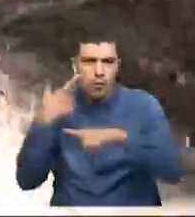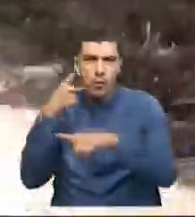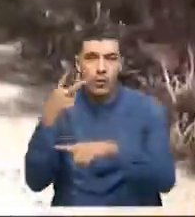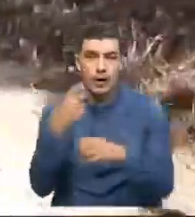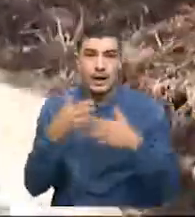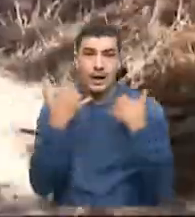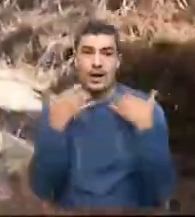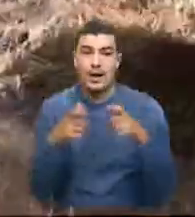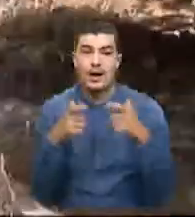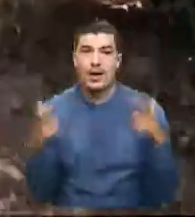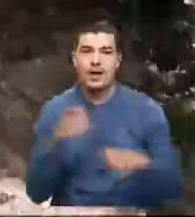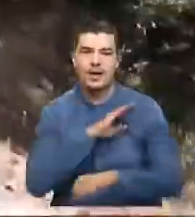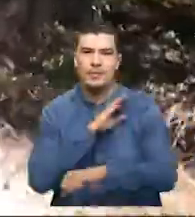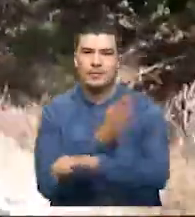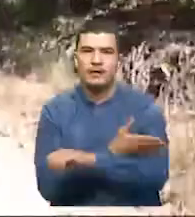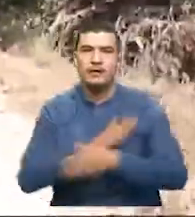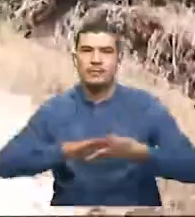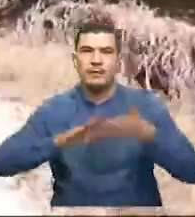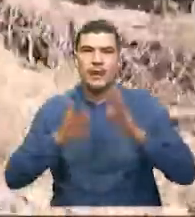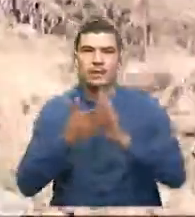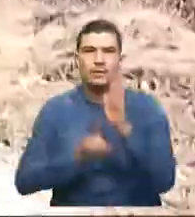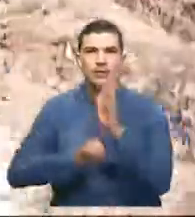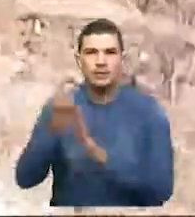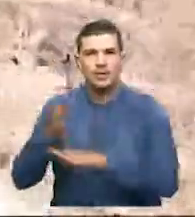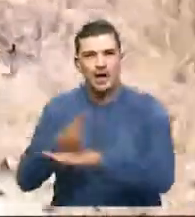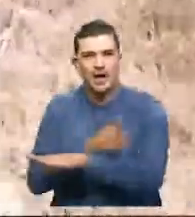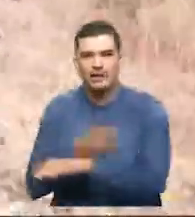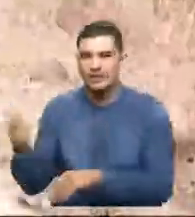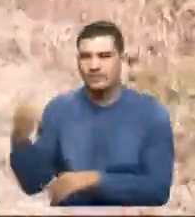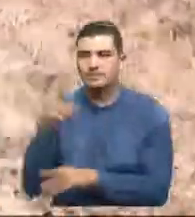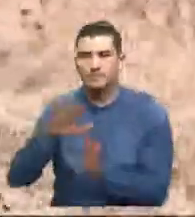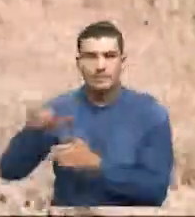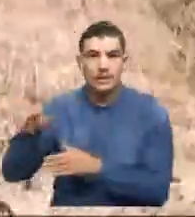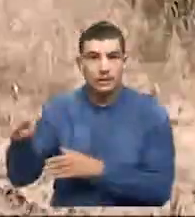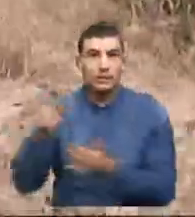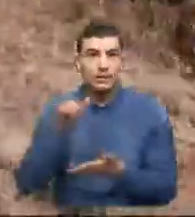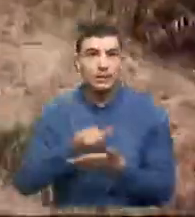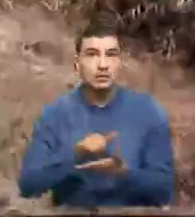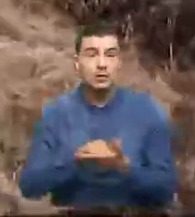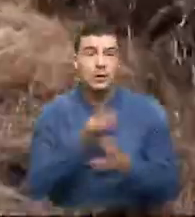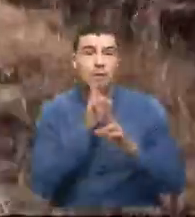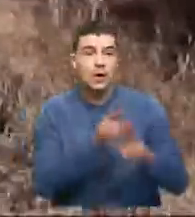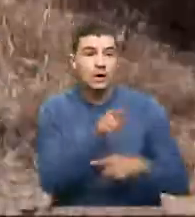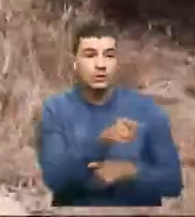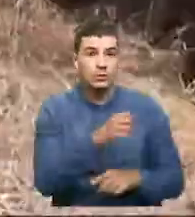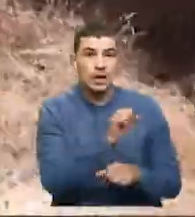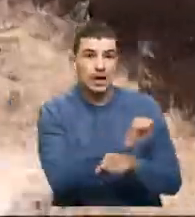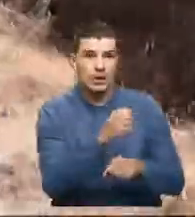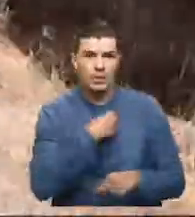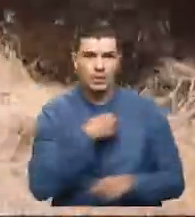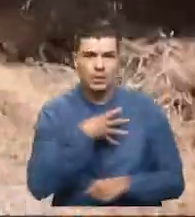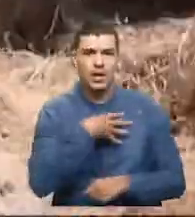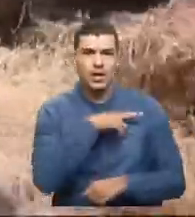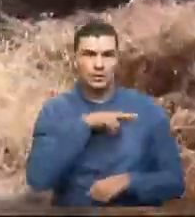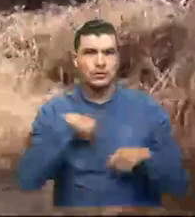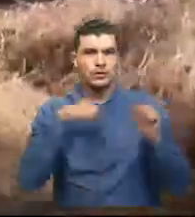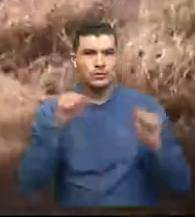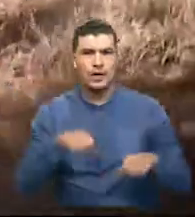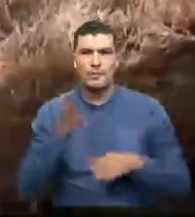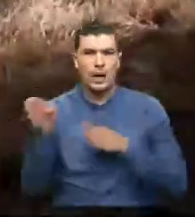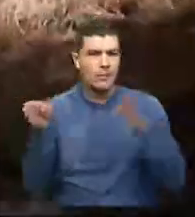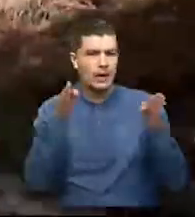este momento de paz y desarrollo. Volviendo al tema que estábamos en pregunta, con estos vehículos tenemos la oportunidad de visitar veredas a las